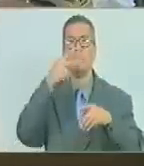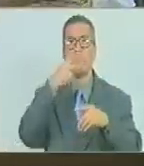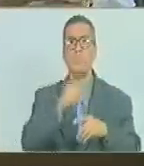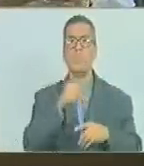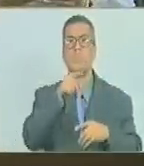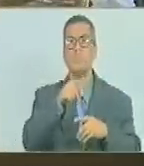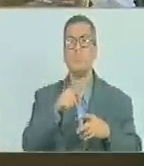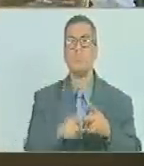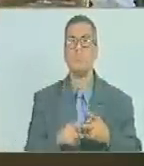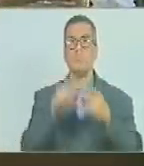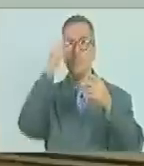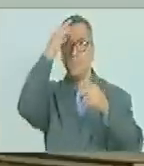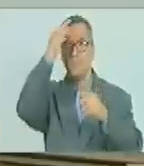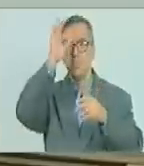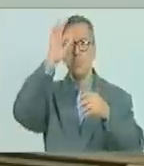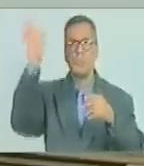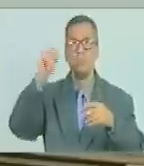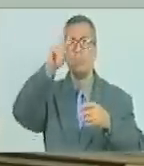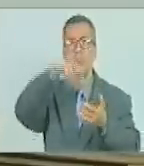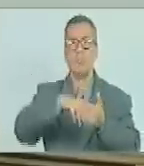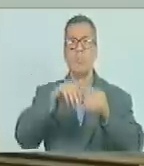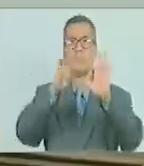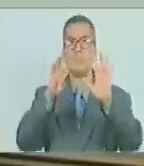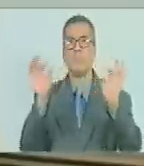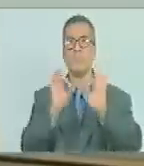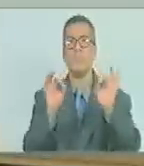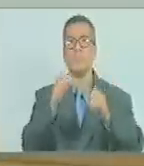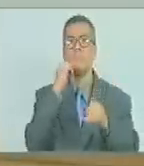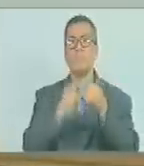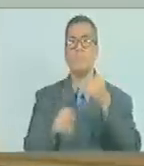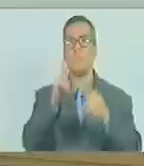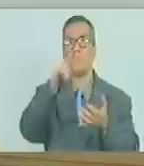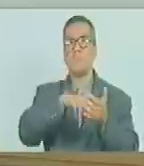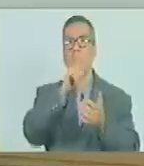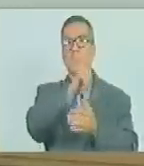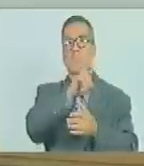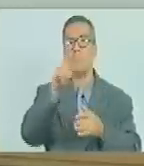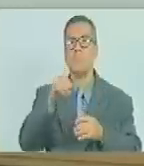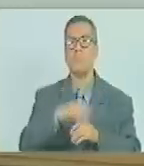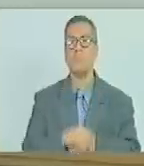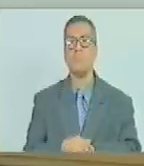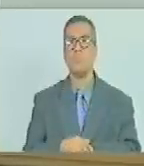lacunar que arrancara en enero de 2019 y finalizara en 2021.